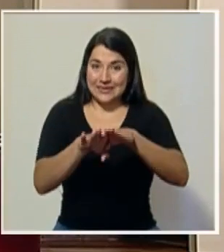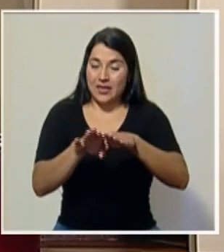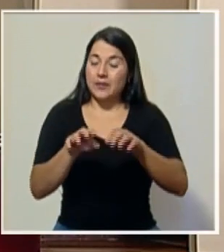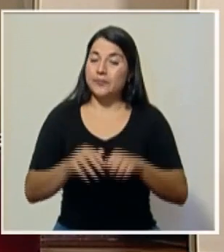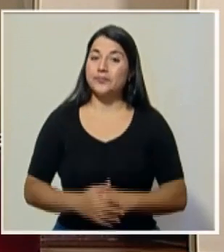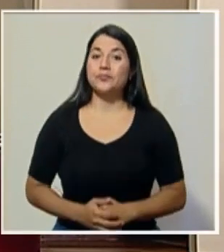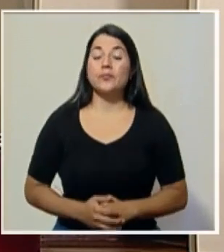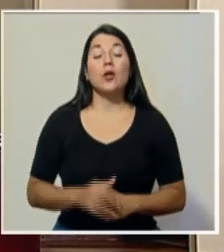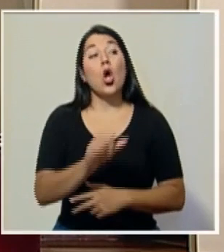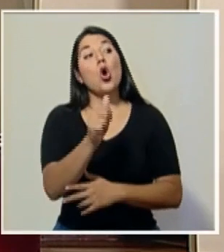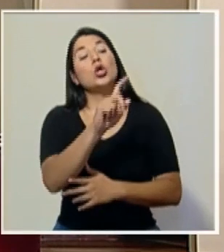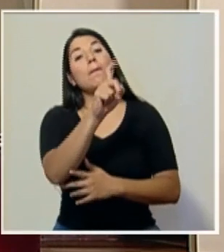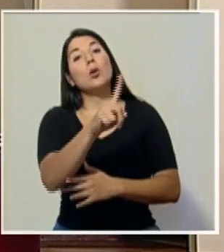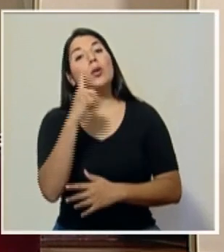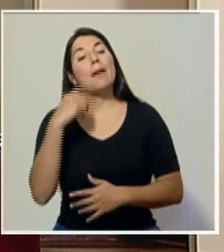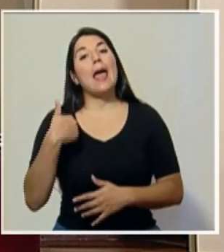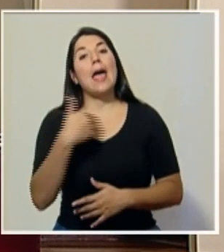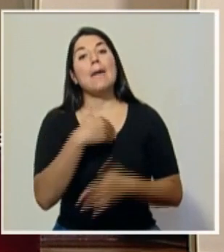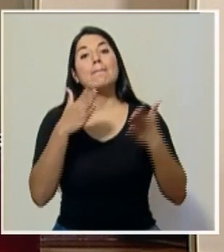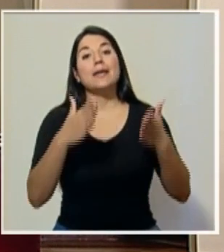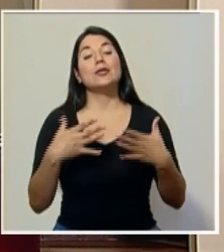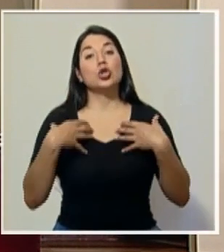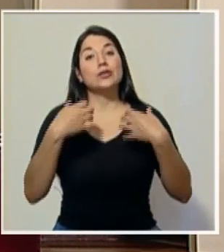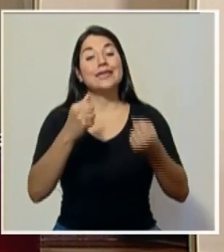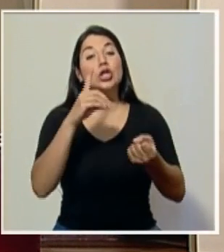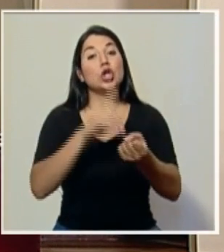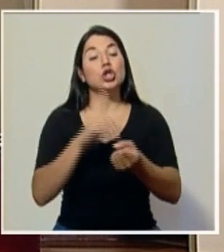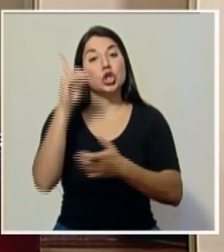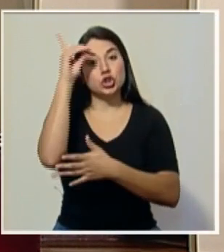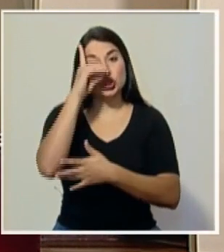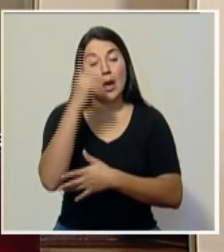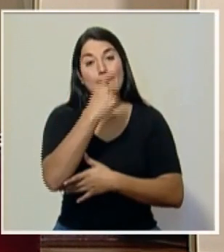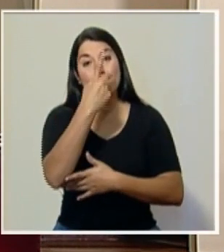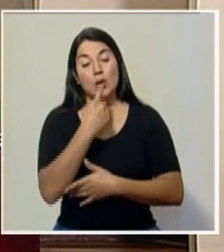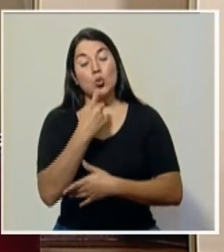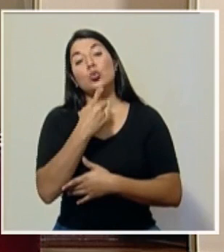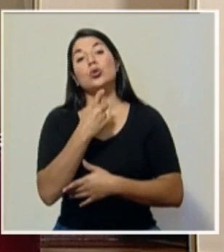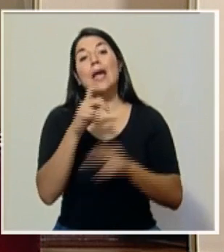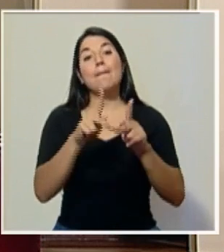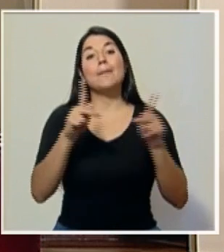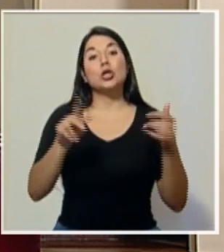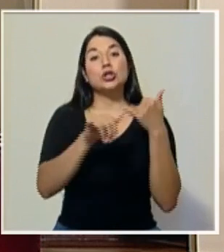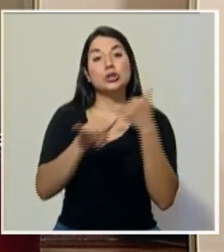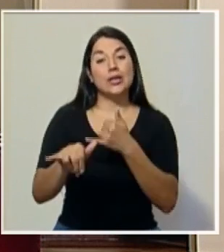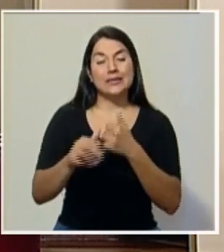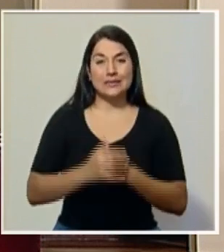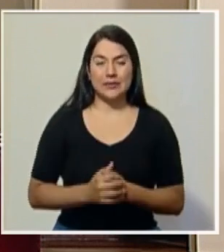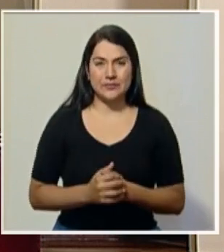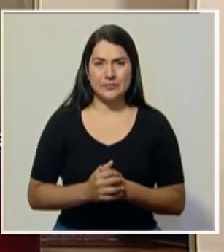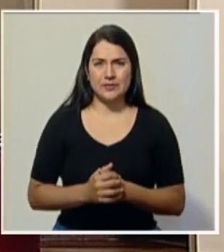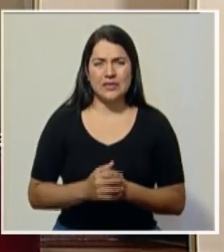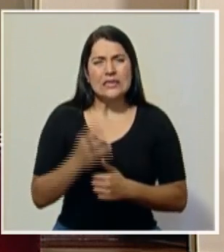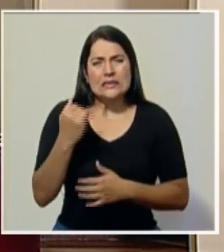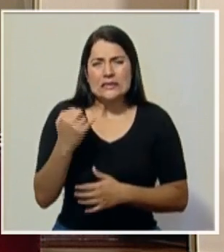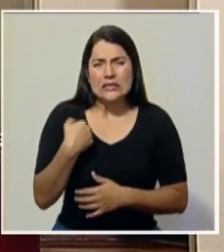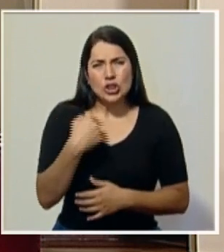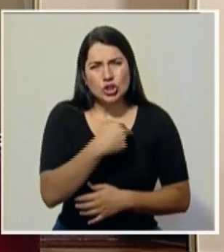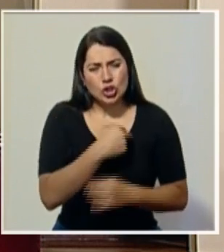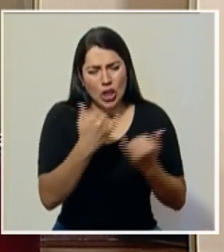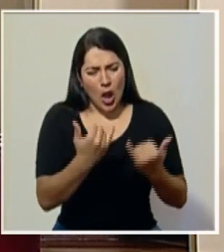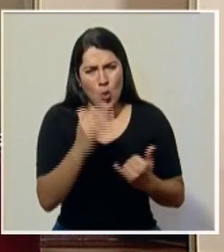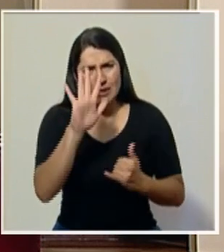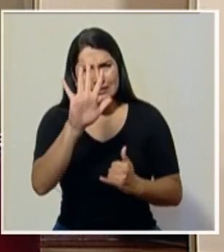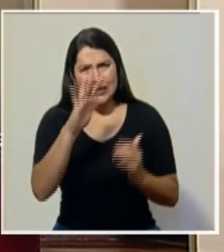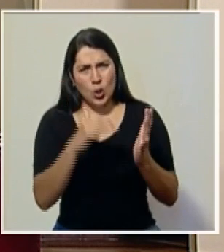pregunta es para el señor ministro de Salud, doctor Daniel Salas, nos pregunta Diario Extra. ¿Por qué si somos 5 millones